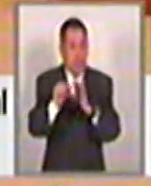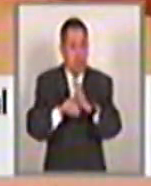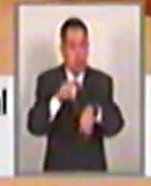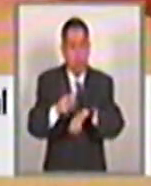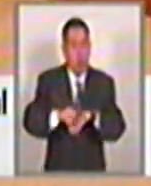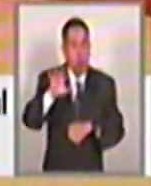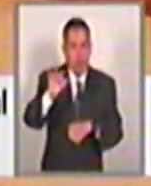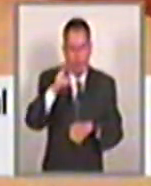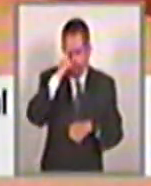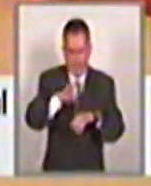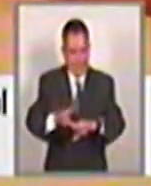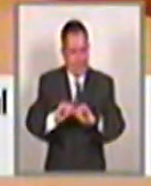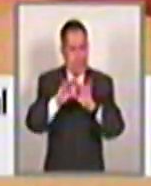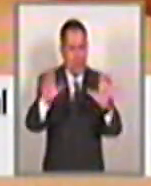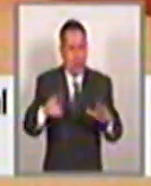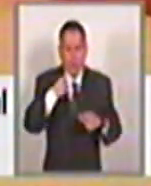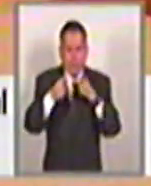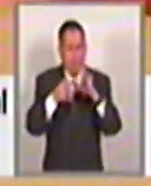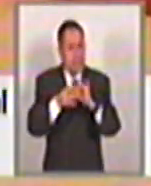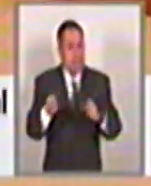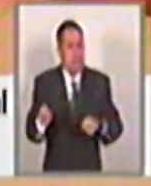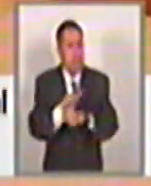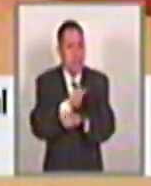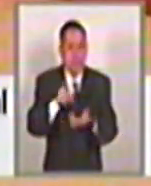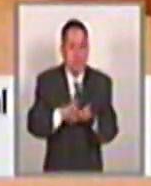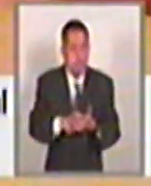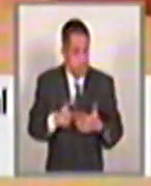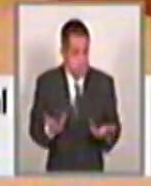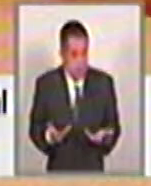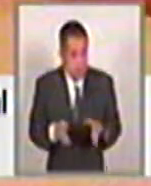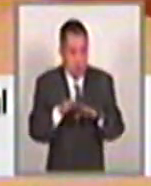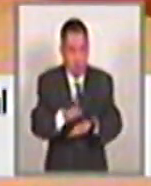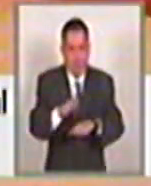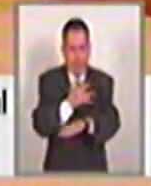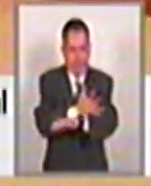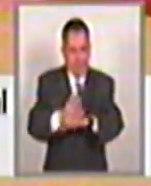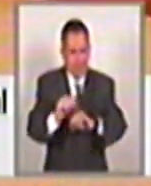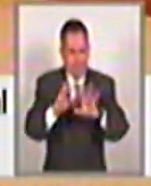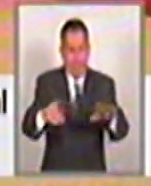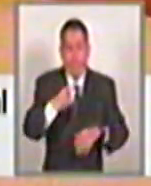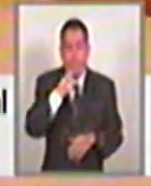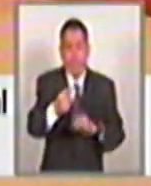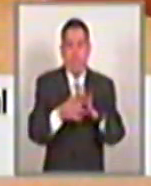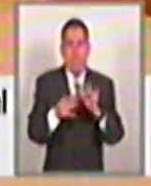es muy claro cuando habla de lo que se está haciendo y cuando habla de la transparencia, y señala